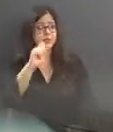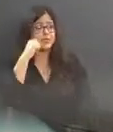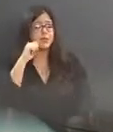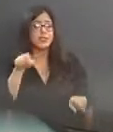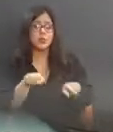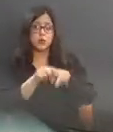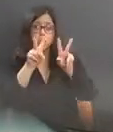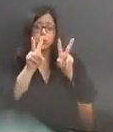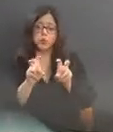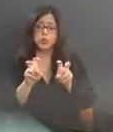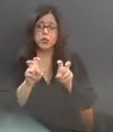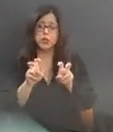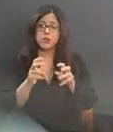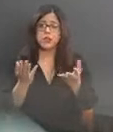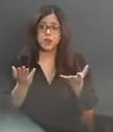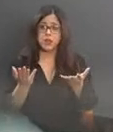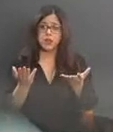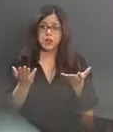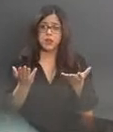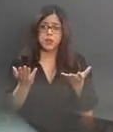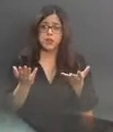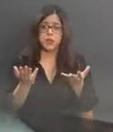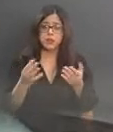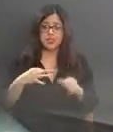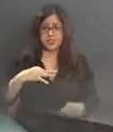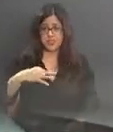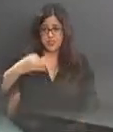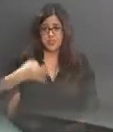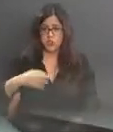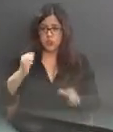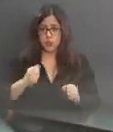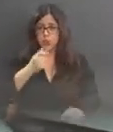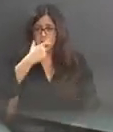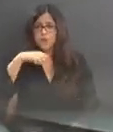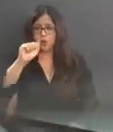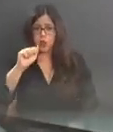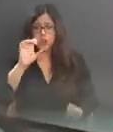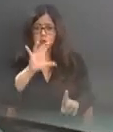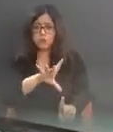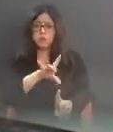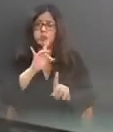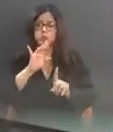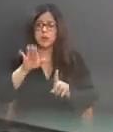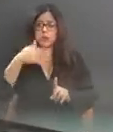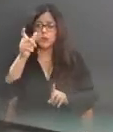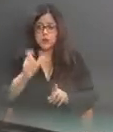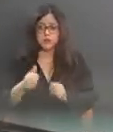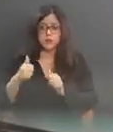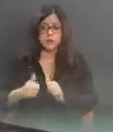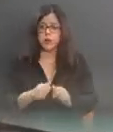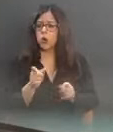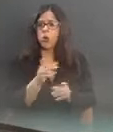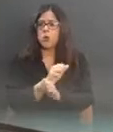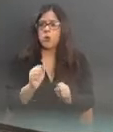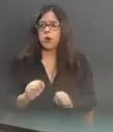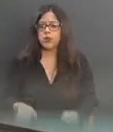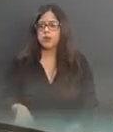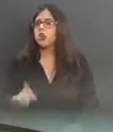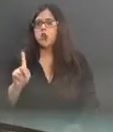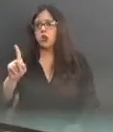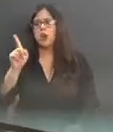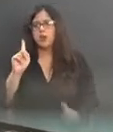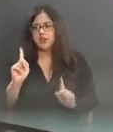buena amistad cívica que pudiera ser Gabriel Boric el que nombrara al próximo consejero, ¿o no se puede? No, tiene que ser el presidente que